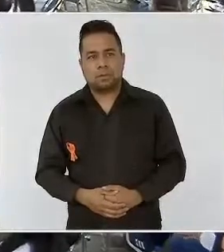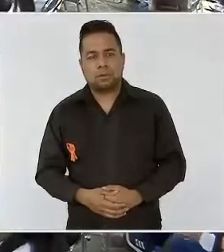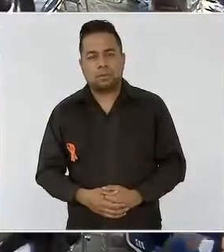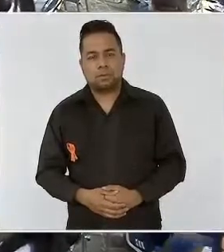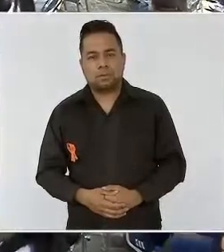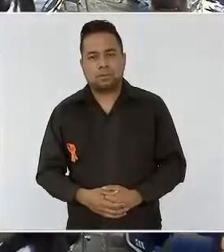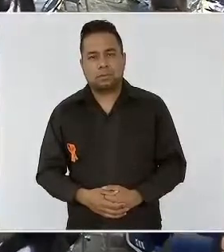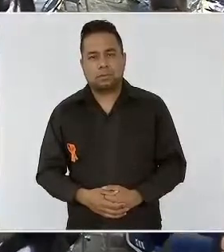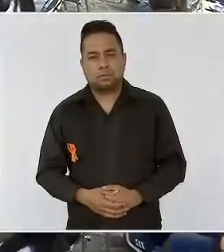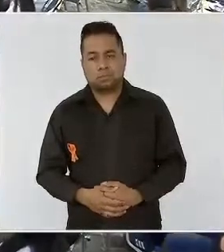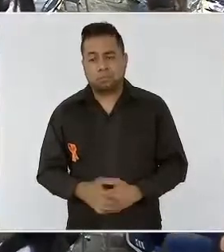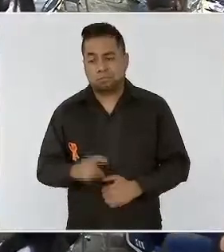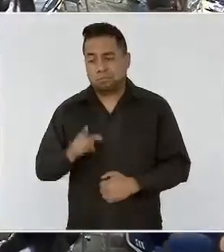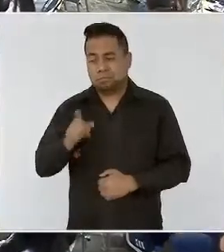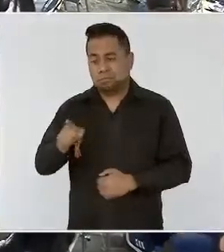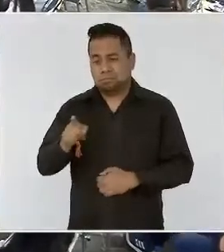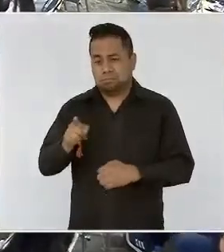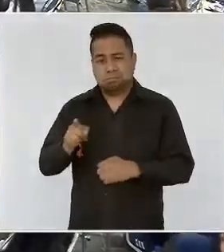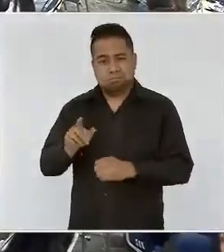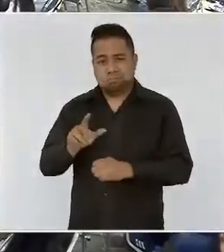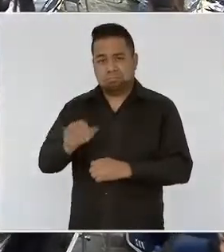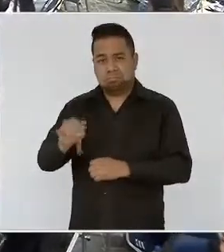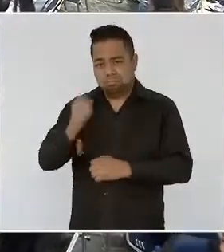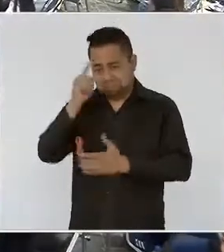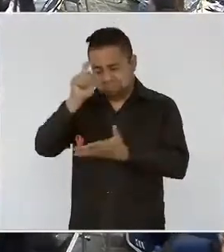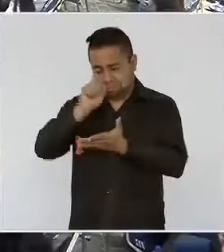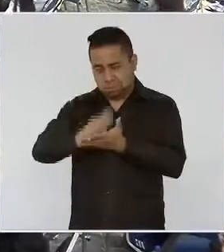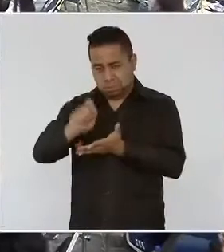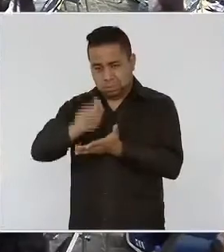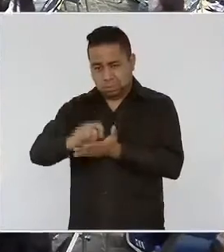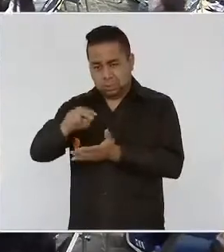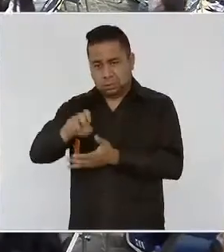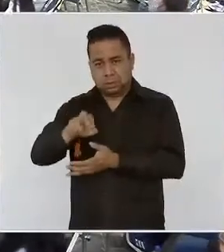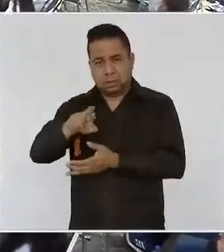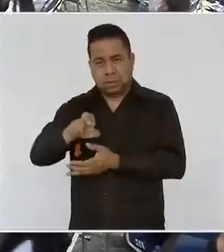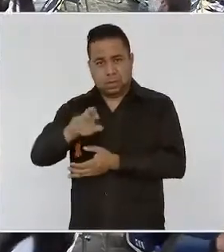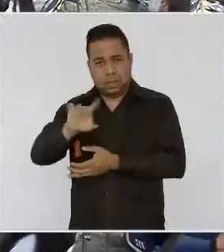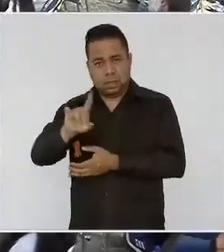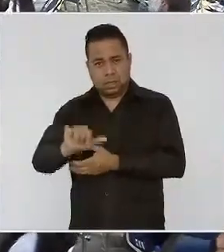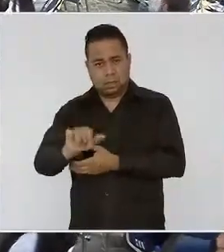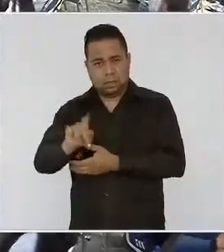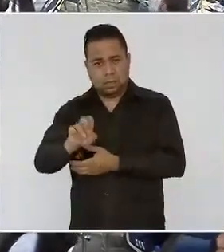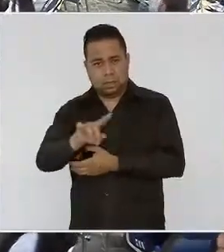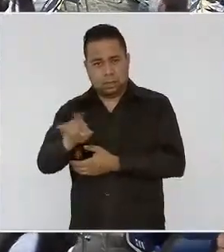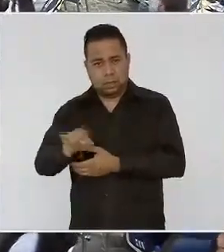Tantú, de Nereida Pérez Vázquez.